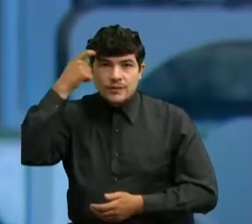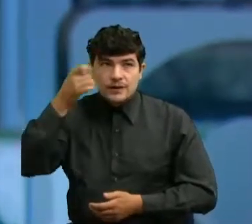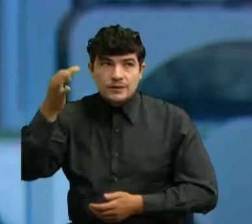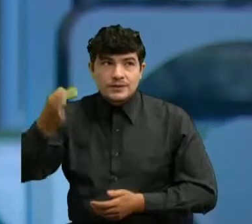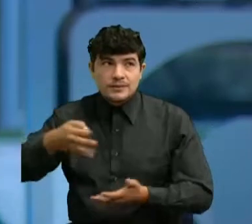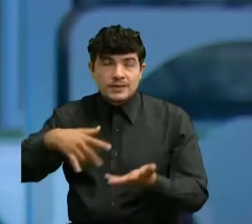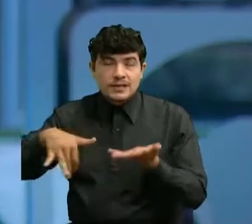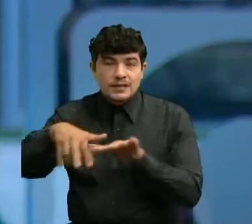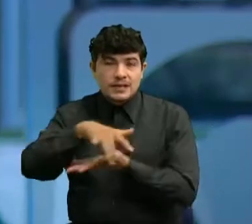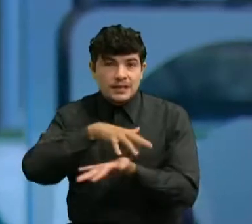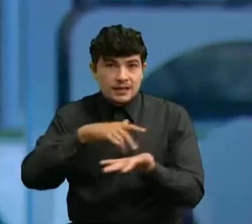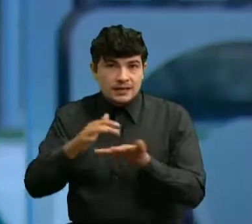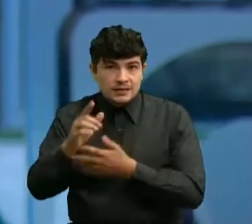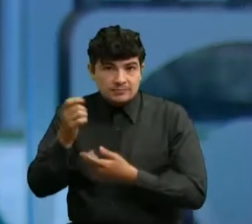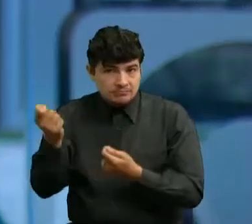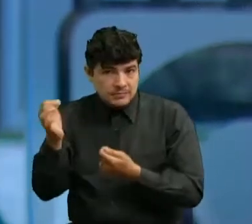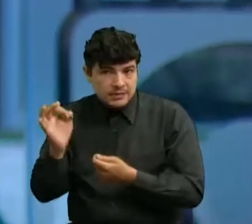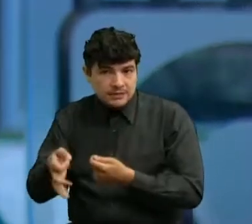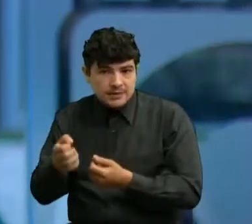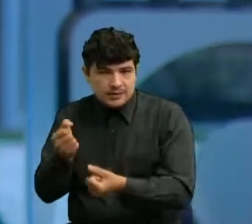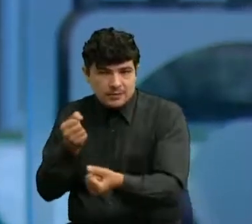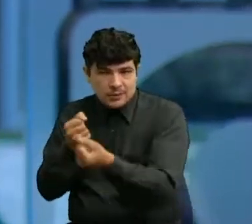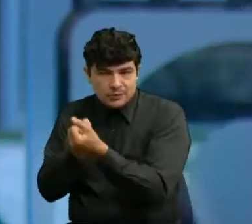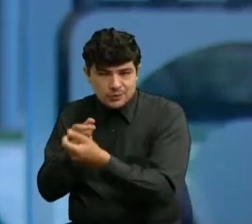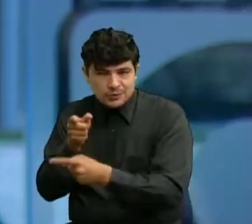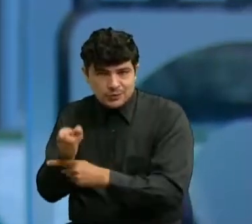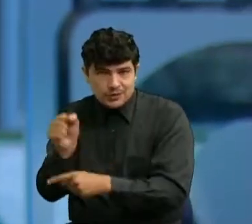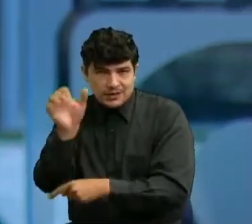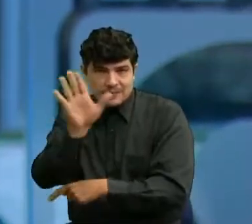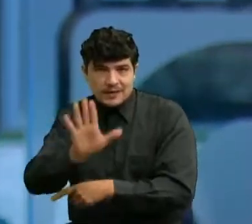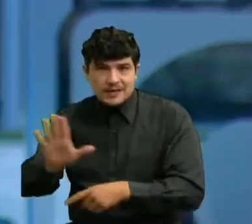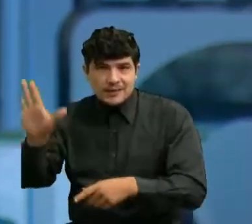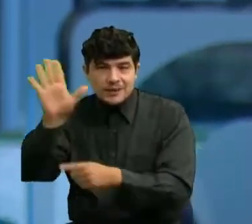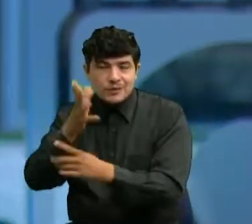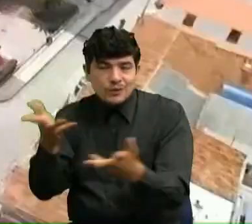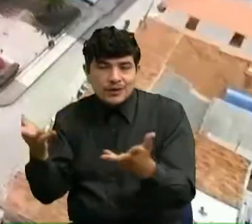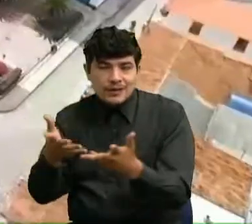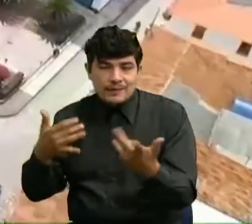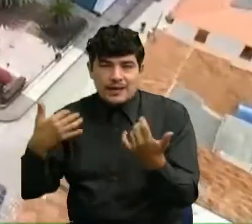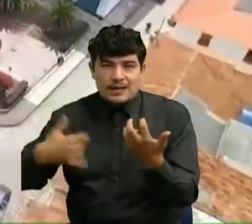nuestro departamento. Esta vez le tocó el turno al bello municipio de Vélez.